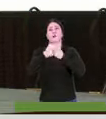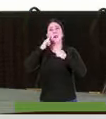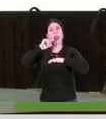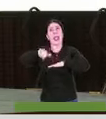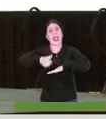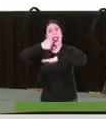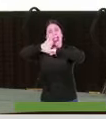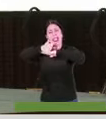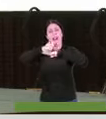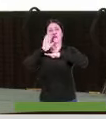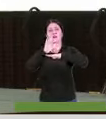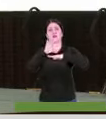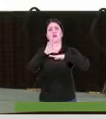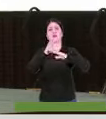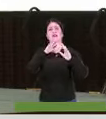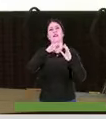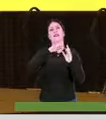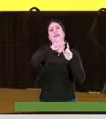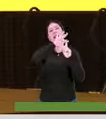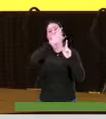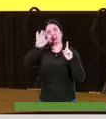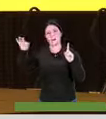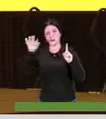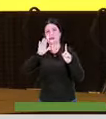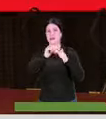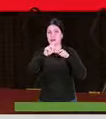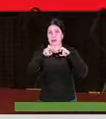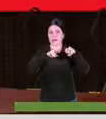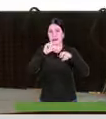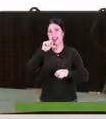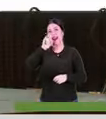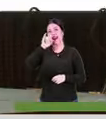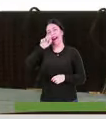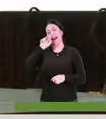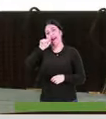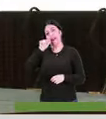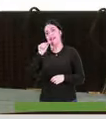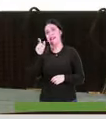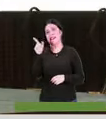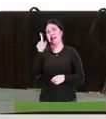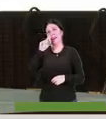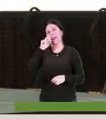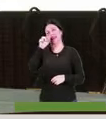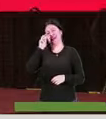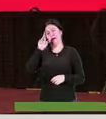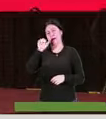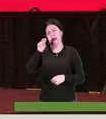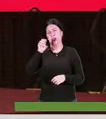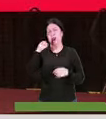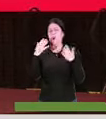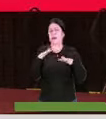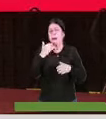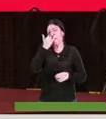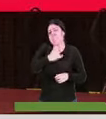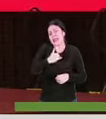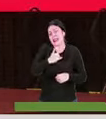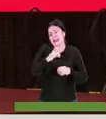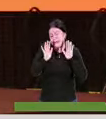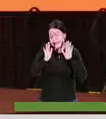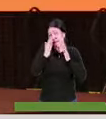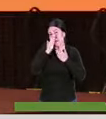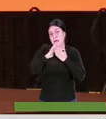de la terminal de transporte, Ana María Zambrano. Bienvenida, Ana María. Excúsame de nuevo que fue un error humano mío